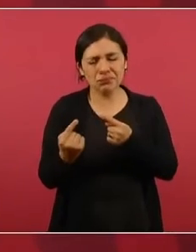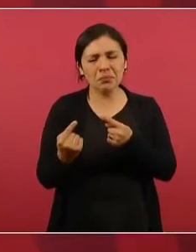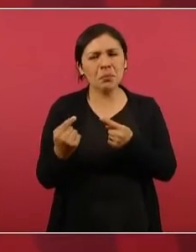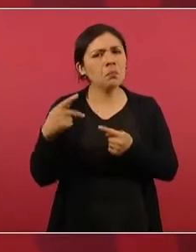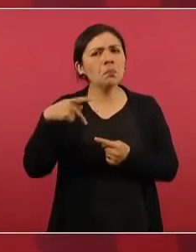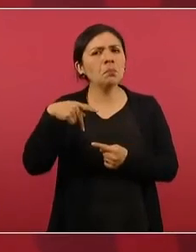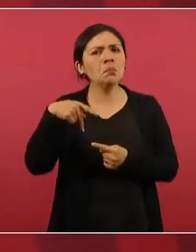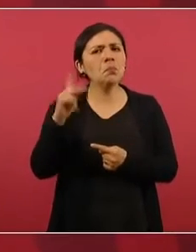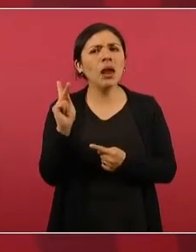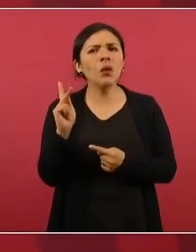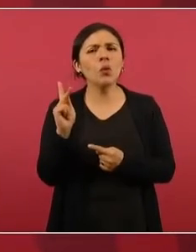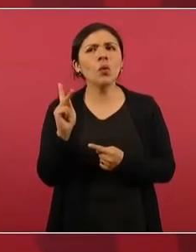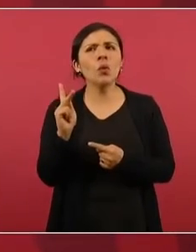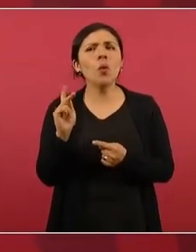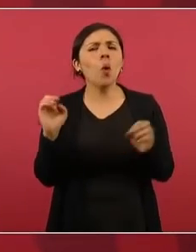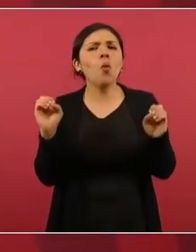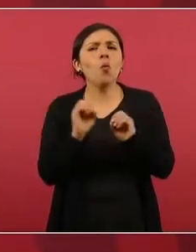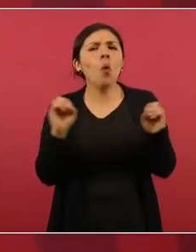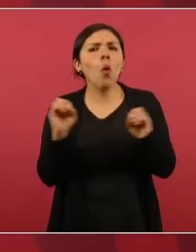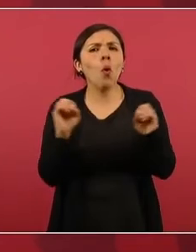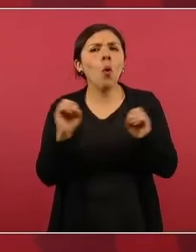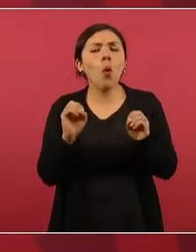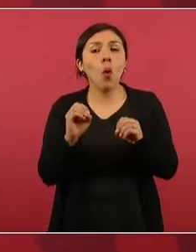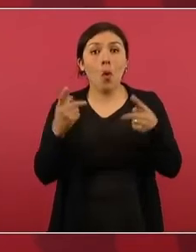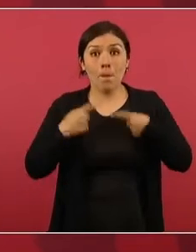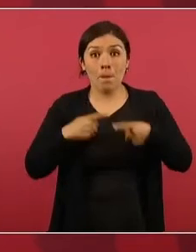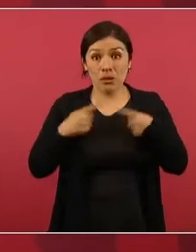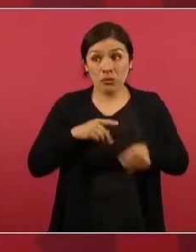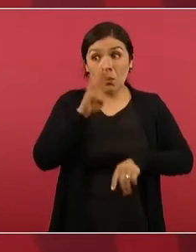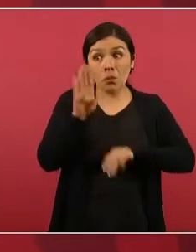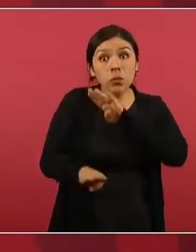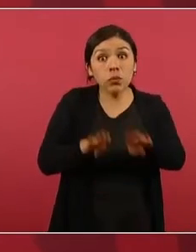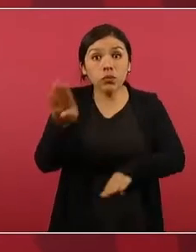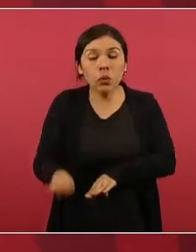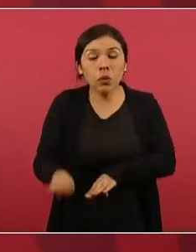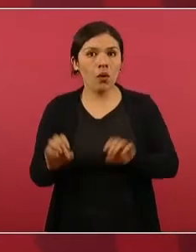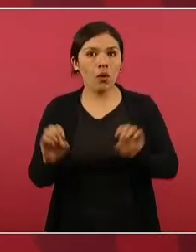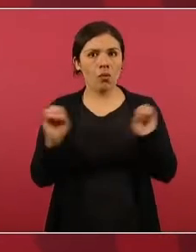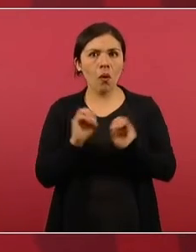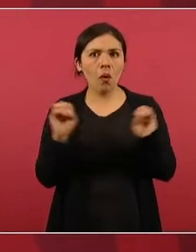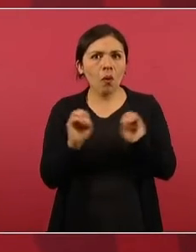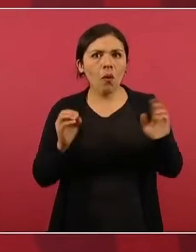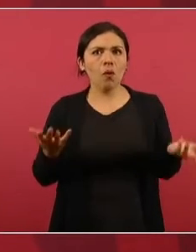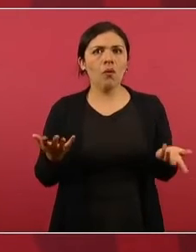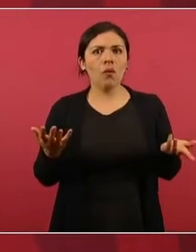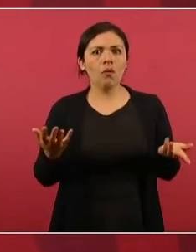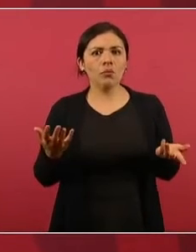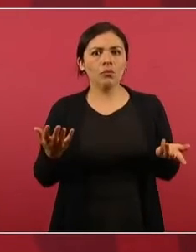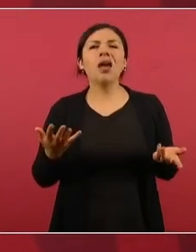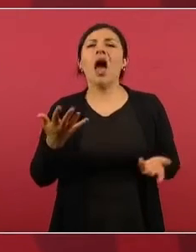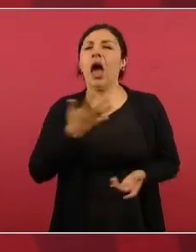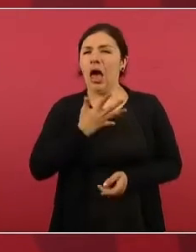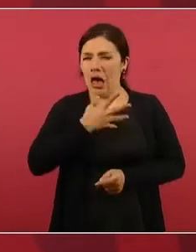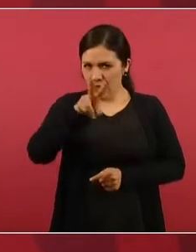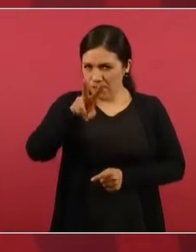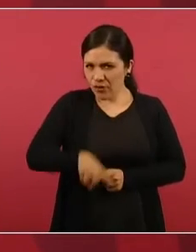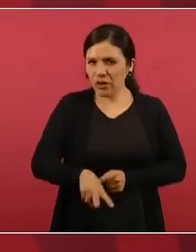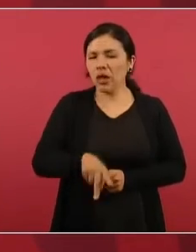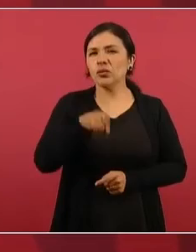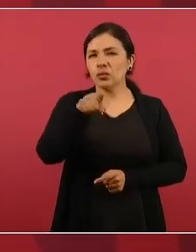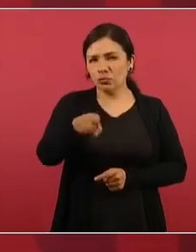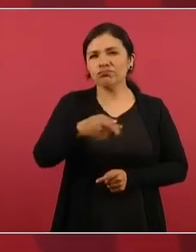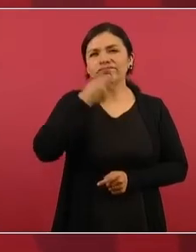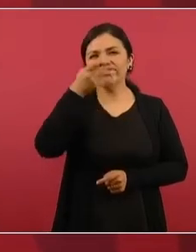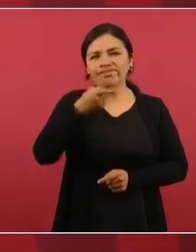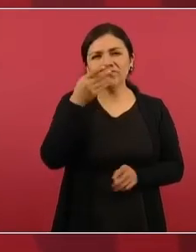no se tuvo pérdidas de vidas humanas, sí hubieron